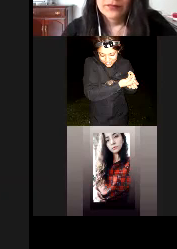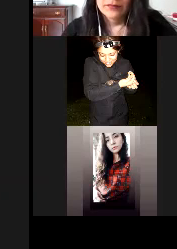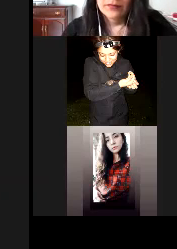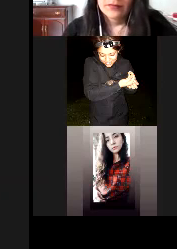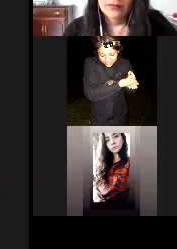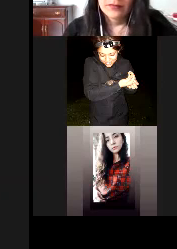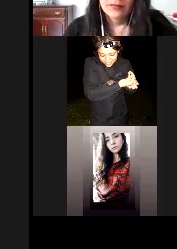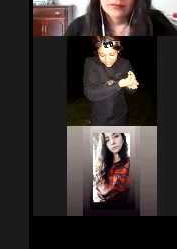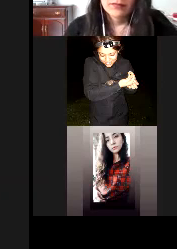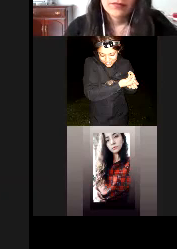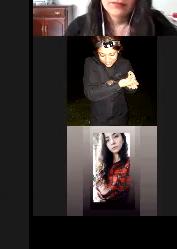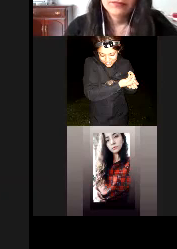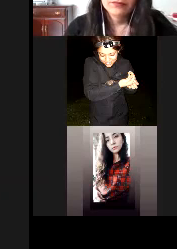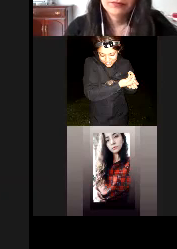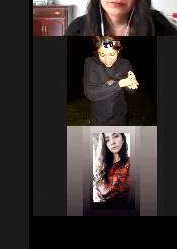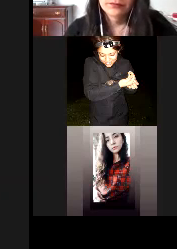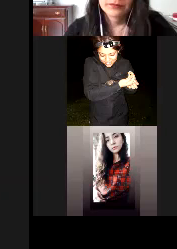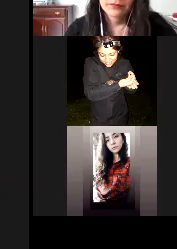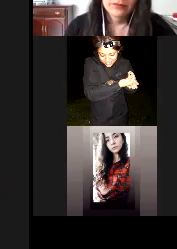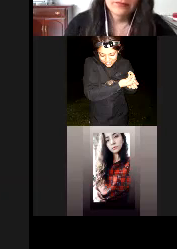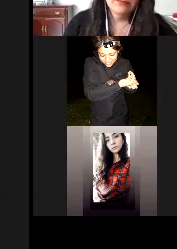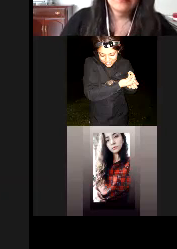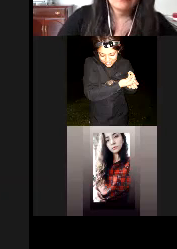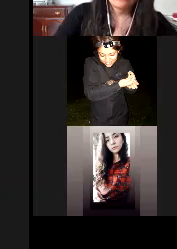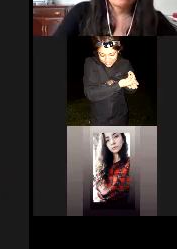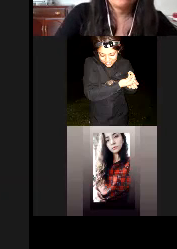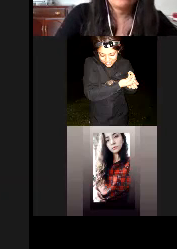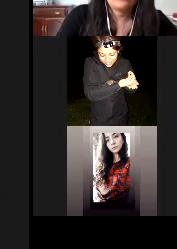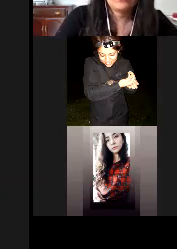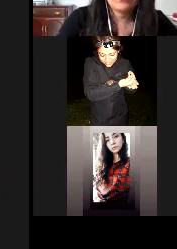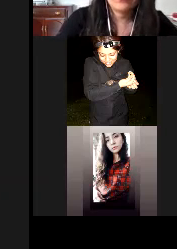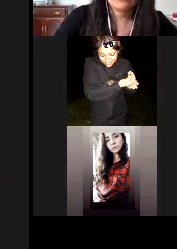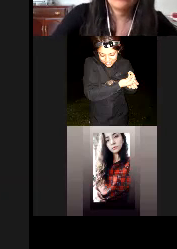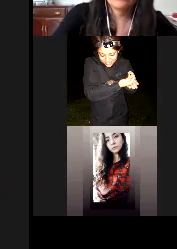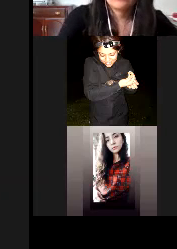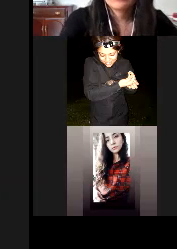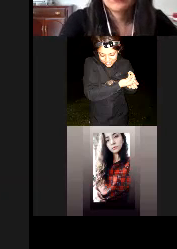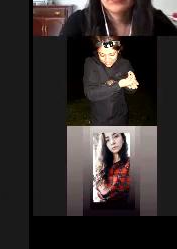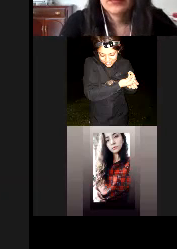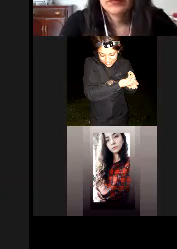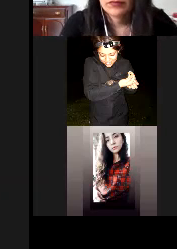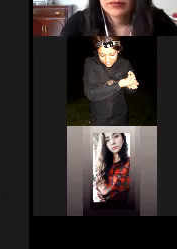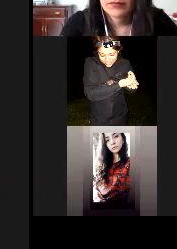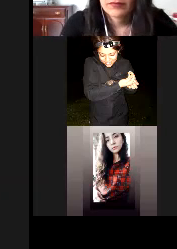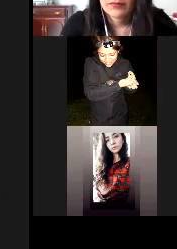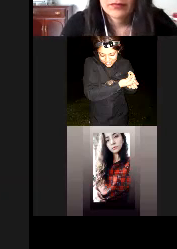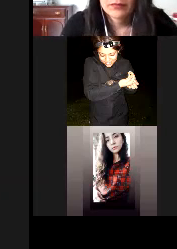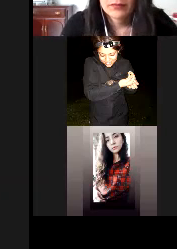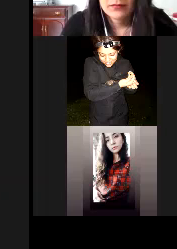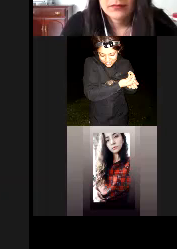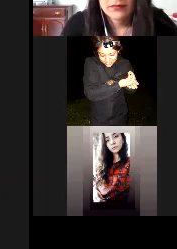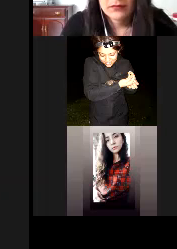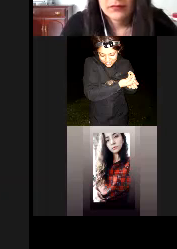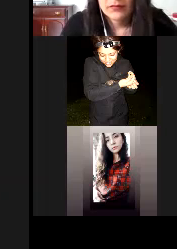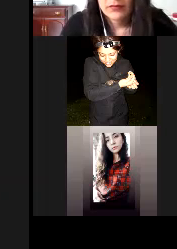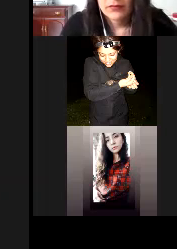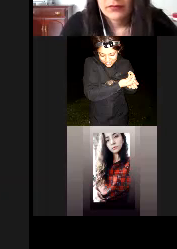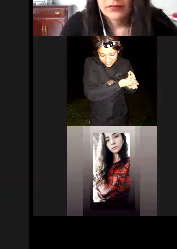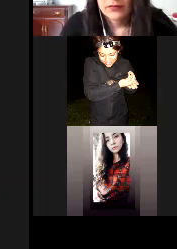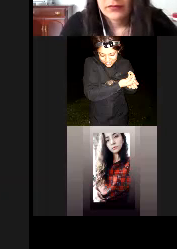les dije, cuando entran los sedimentos y los nutrientes y todo, y la materia orgánica por gravedad, llega hasta el